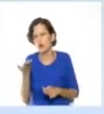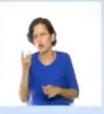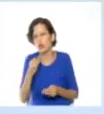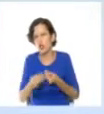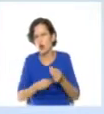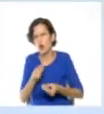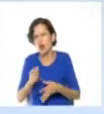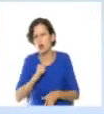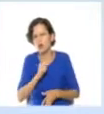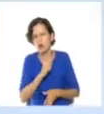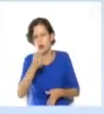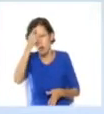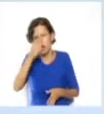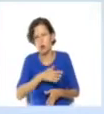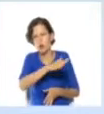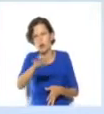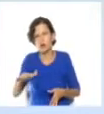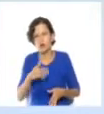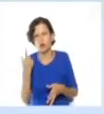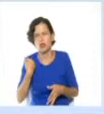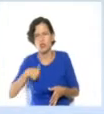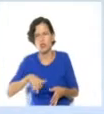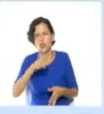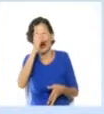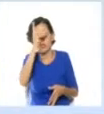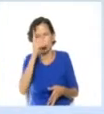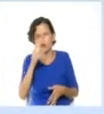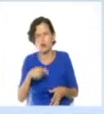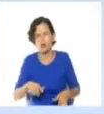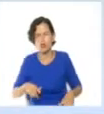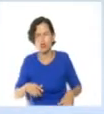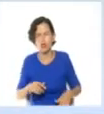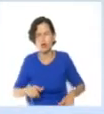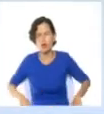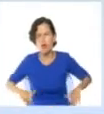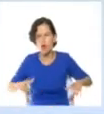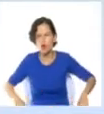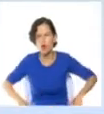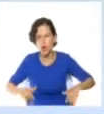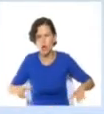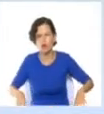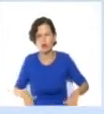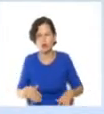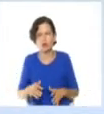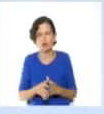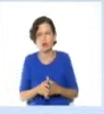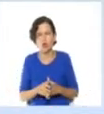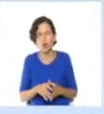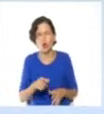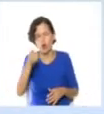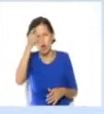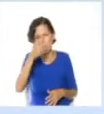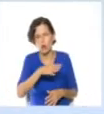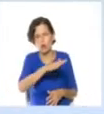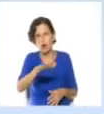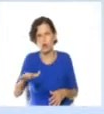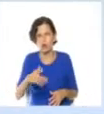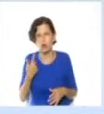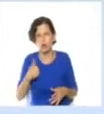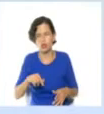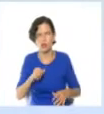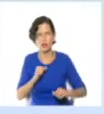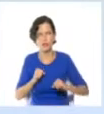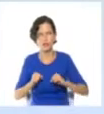hacerlo. Para la población que tiene dificultad motora, algún grado de dificultad motora, o la población que tiene hipotonía